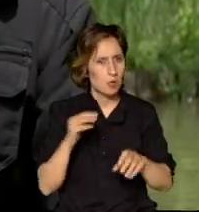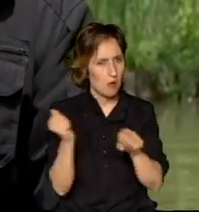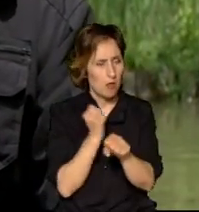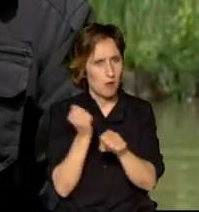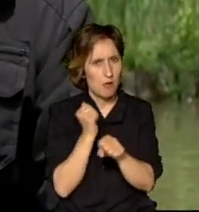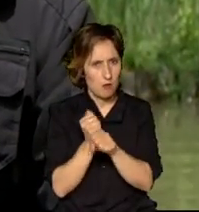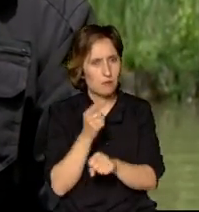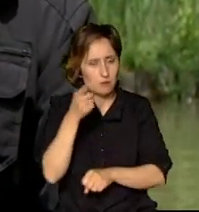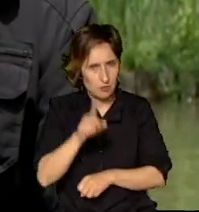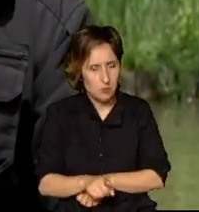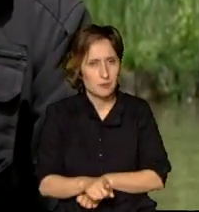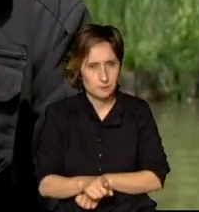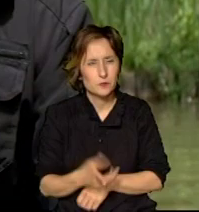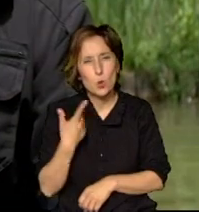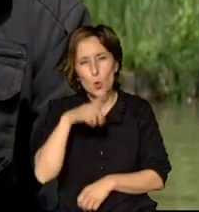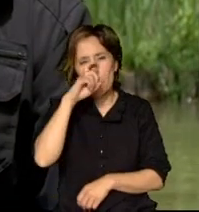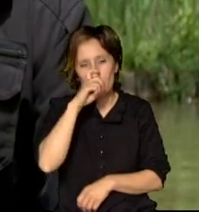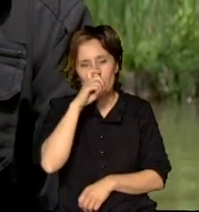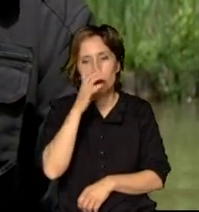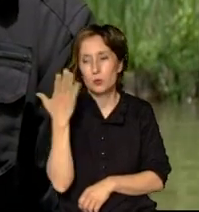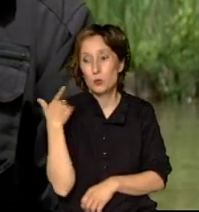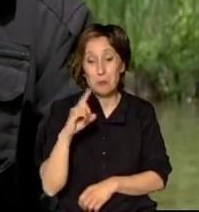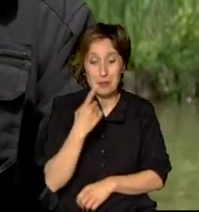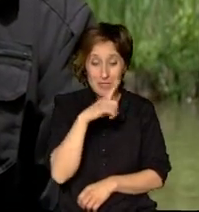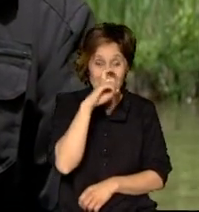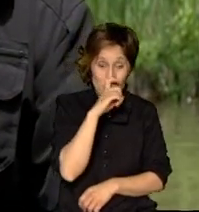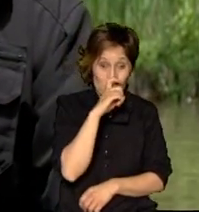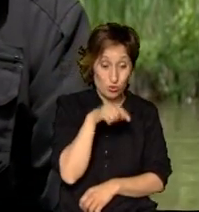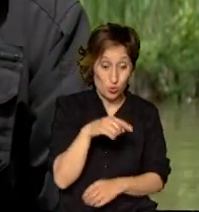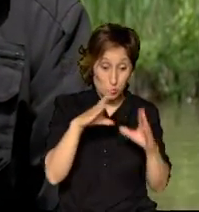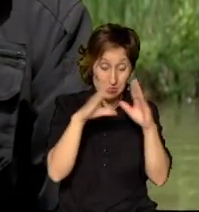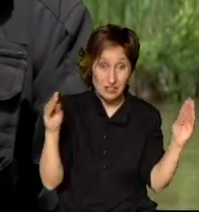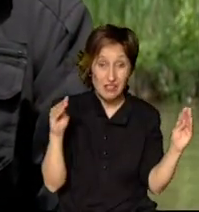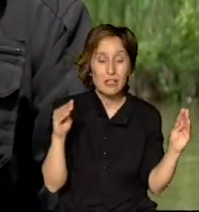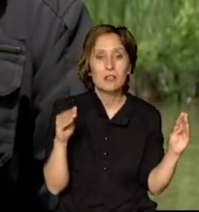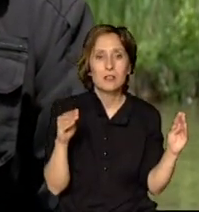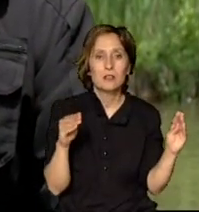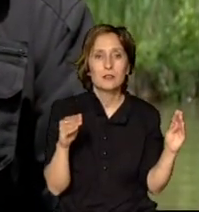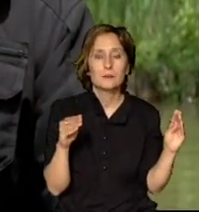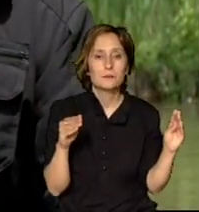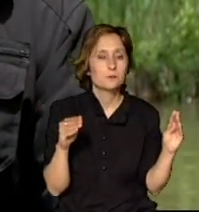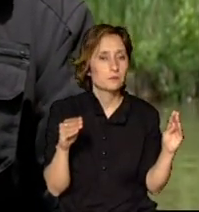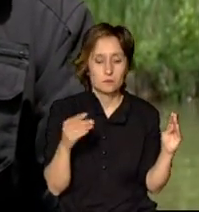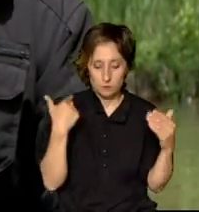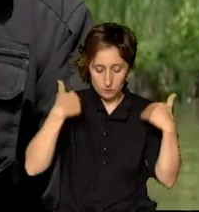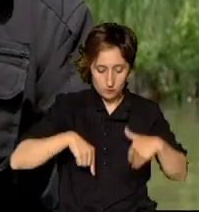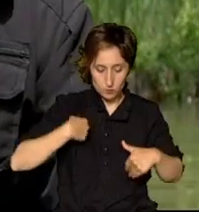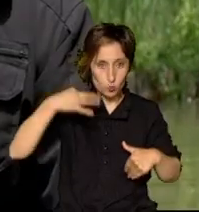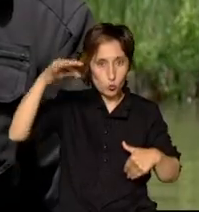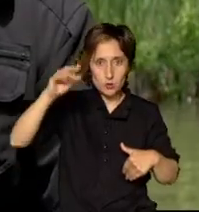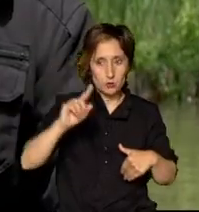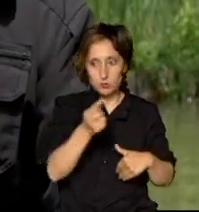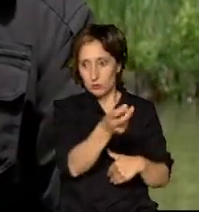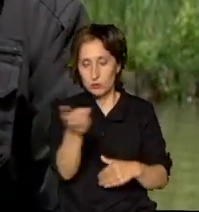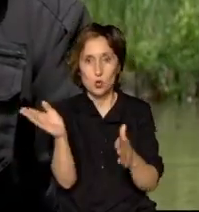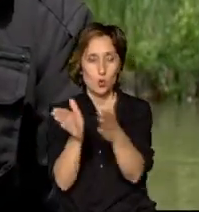currárselo, ¿no? Hay que currárselo. Yo recuerdo, ¿no?, de mi primer año en la facultad de física, y no solo yo, ¿no?, sino en general el